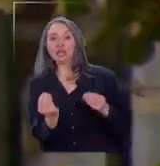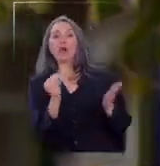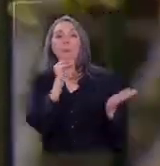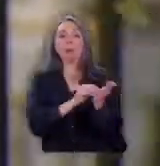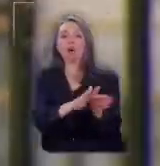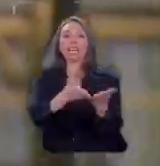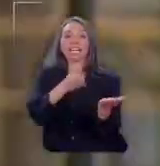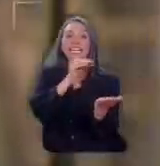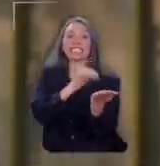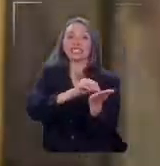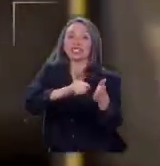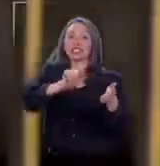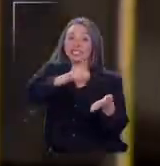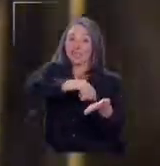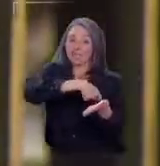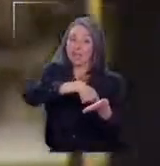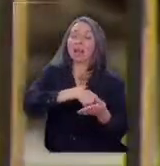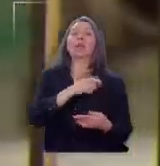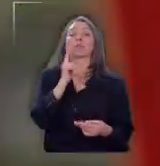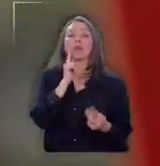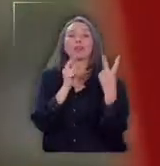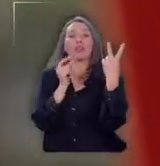de sus dos madres